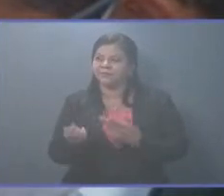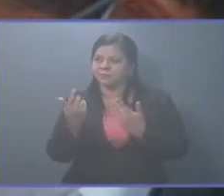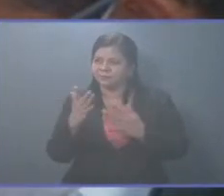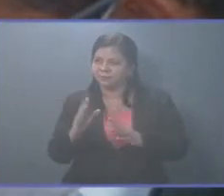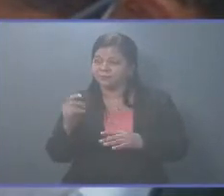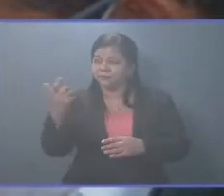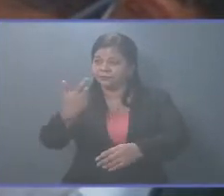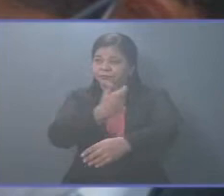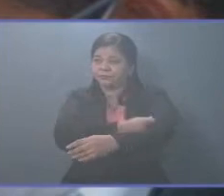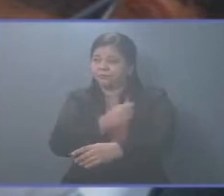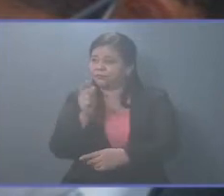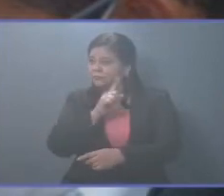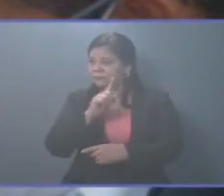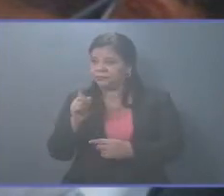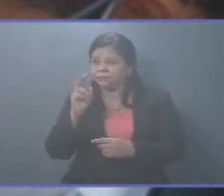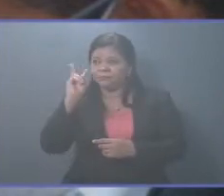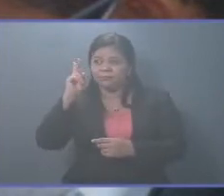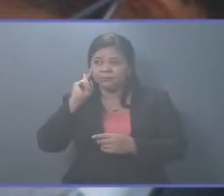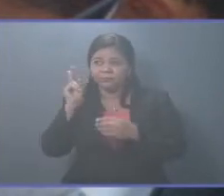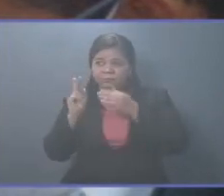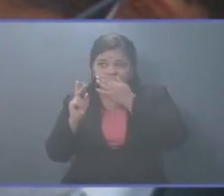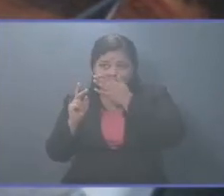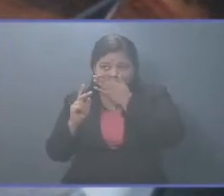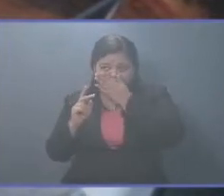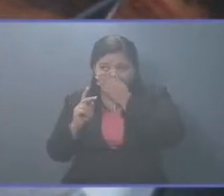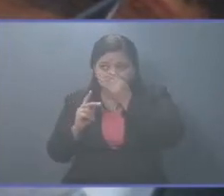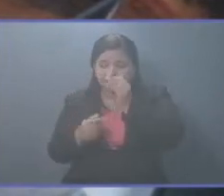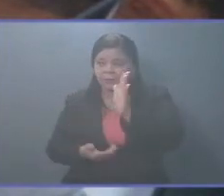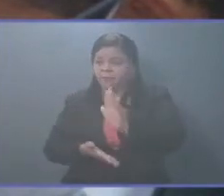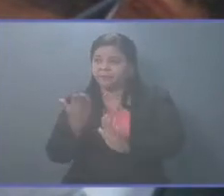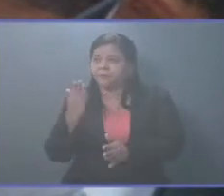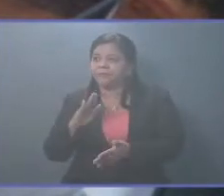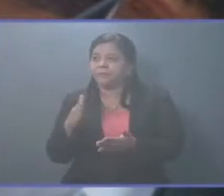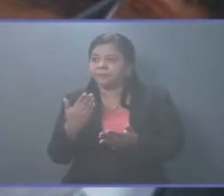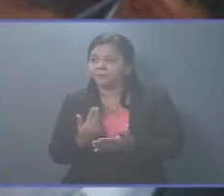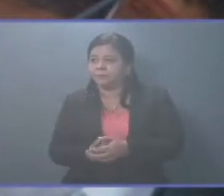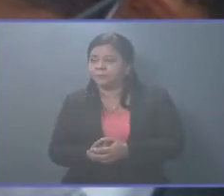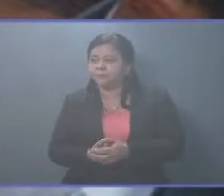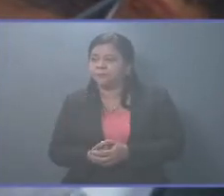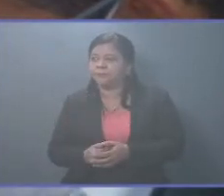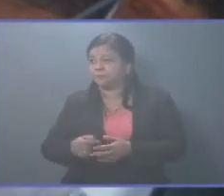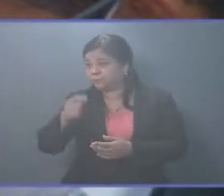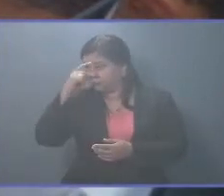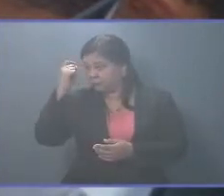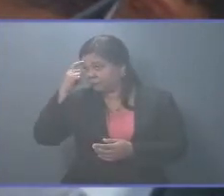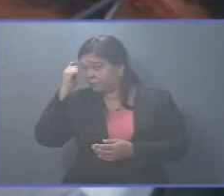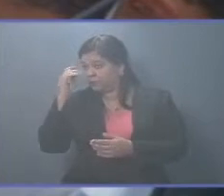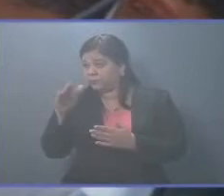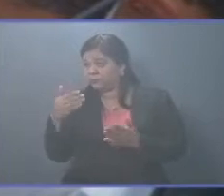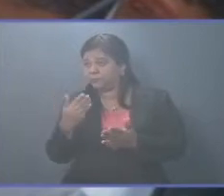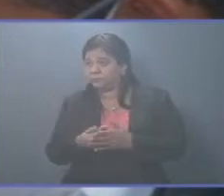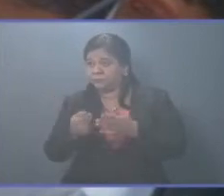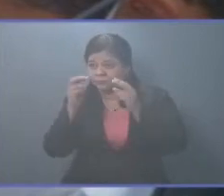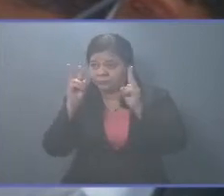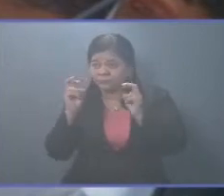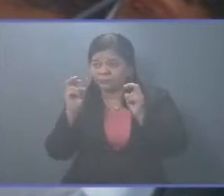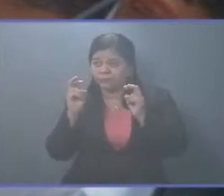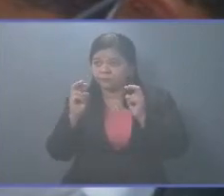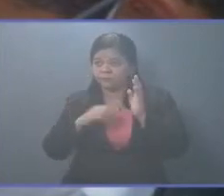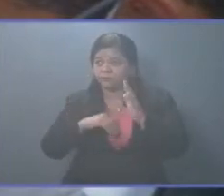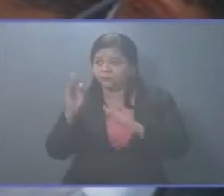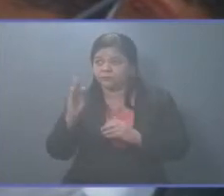no implica, no estoy desmeditando a los colegas, a las personas que trabajan ahí, pero sí puede tener un toque más político que otra